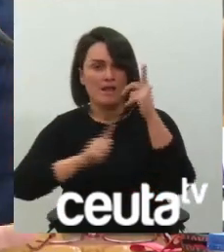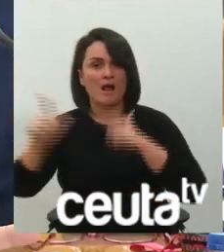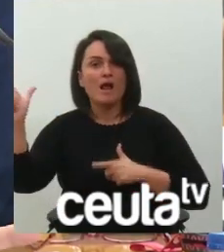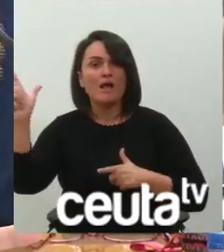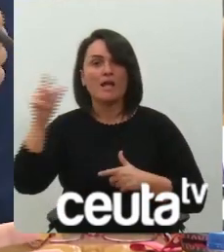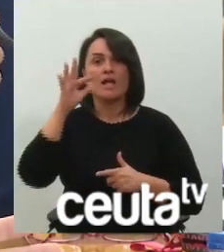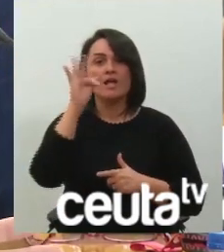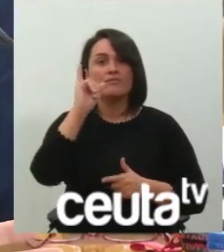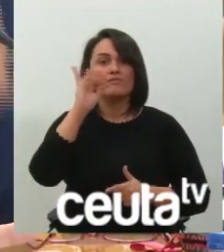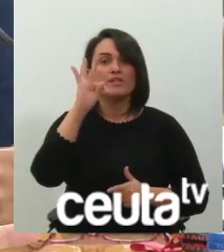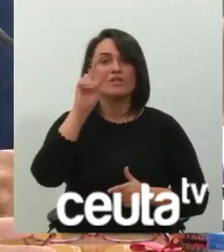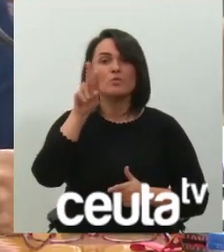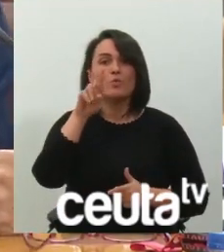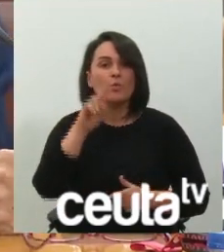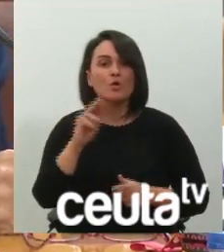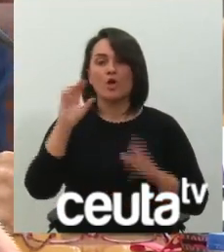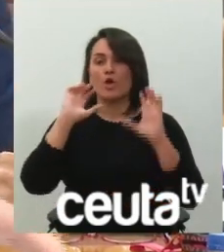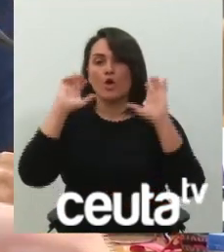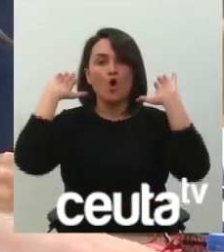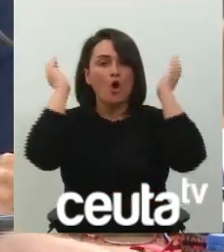y así funcionamos todo